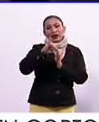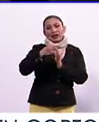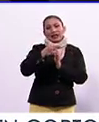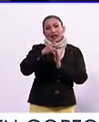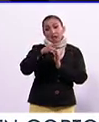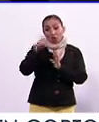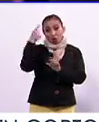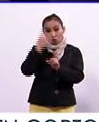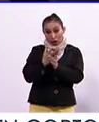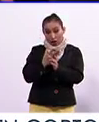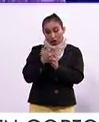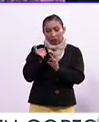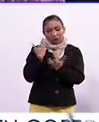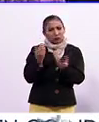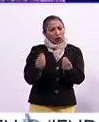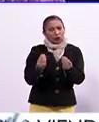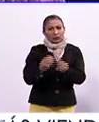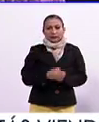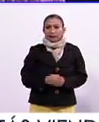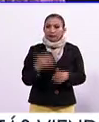no nada más ahí, en muchas